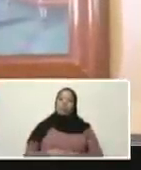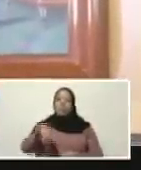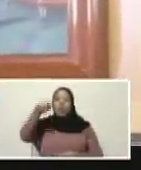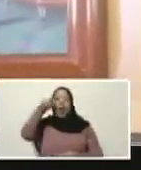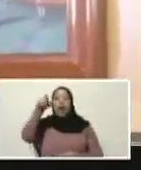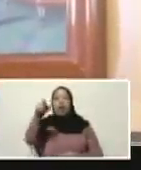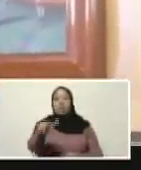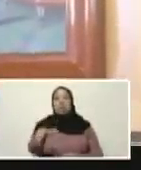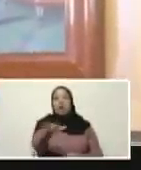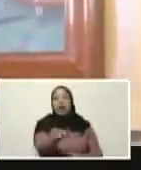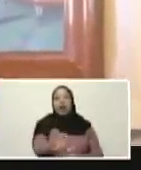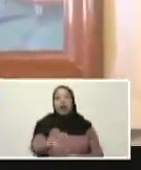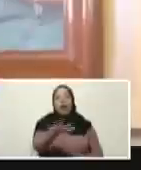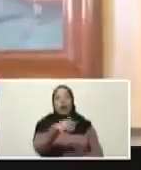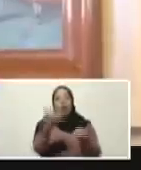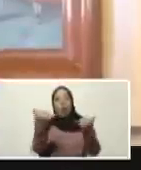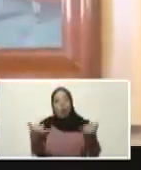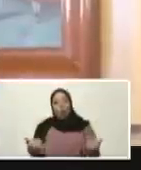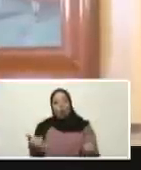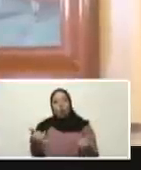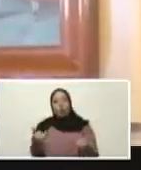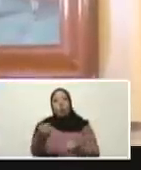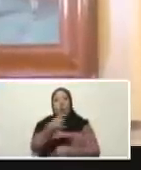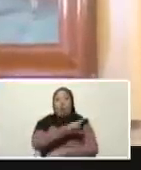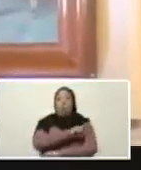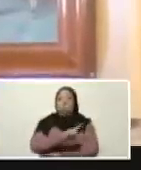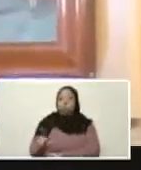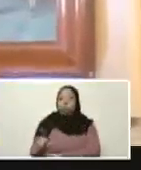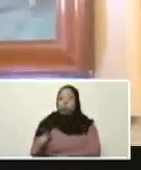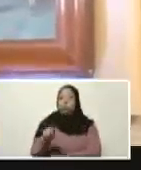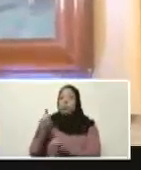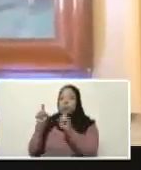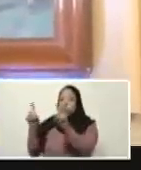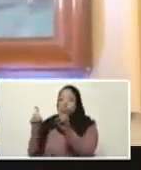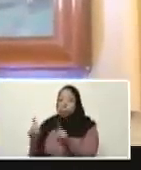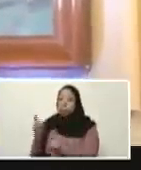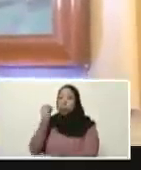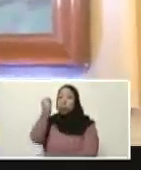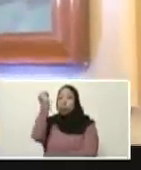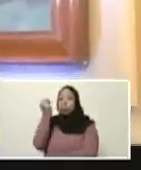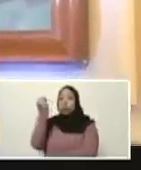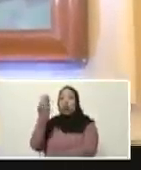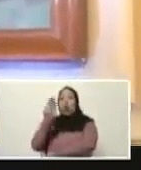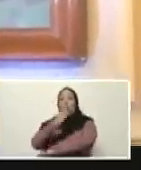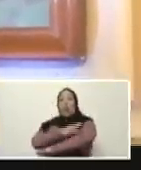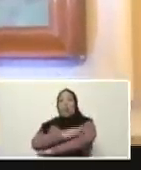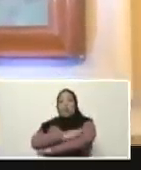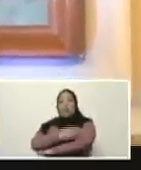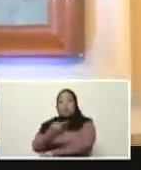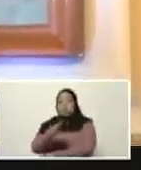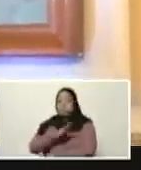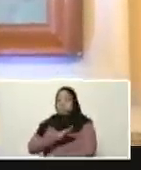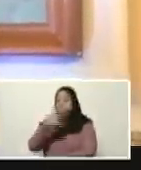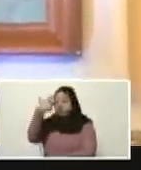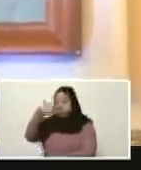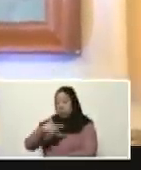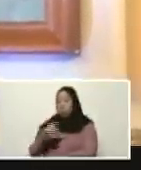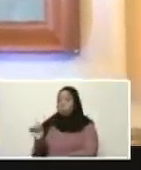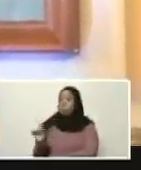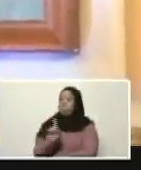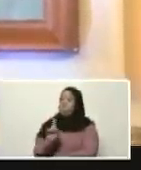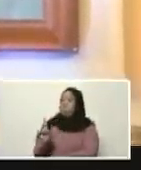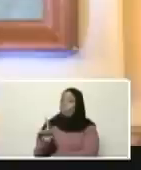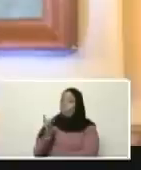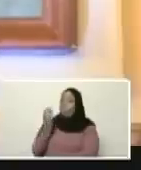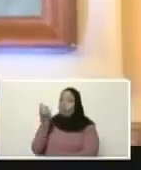pueblo, estamos obligados a llevar la conciencia por encima de nuestros propios límites individuales, hasta